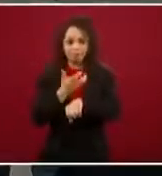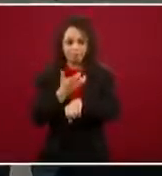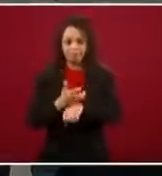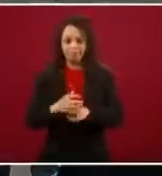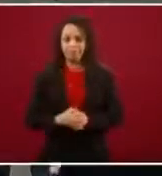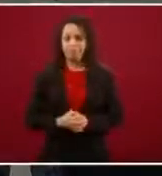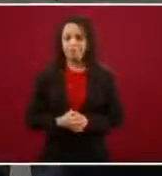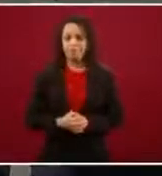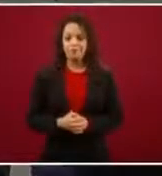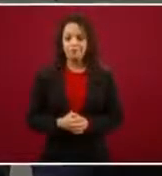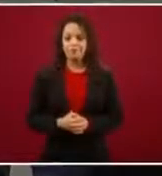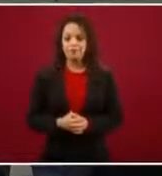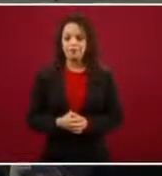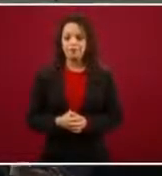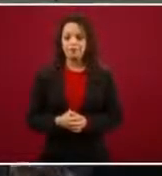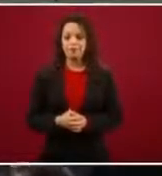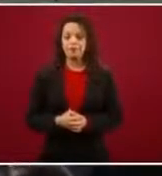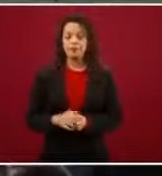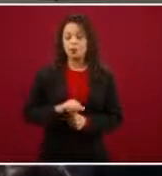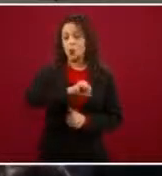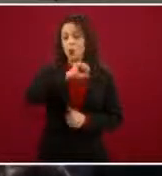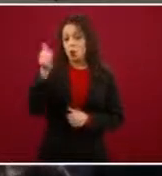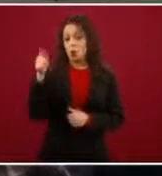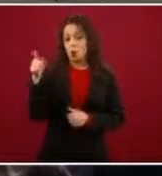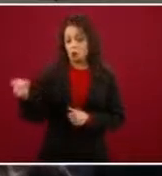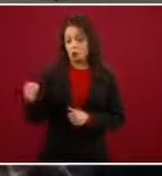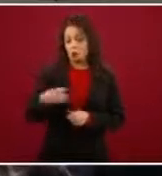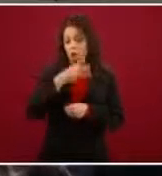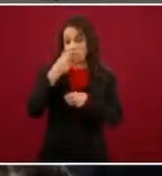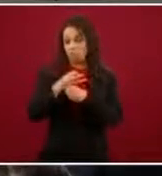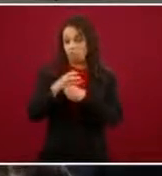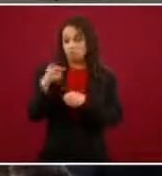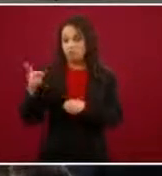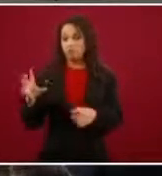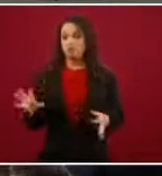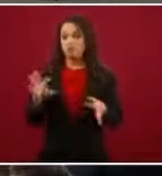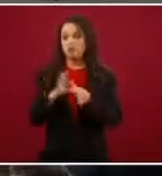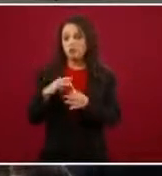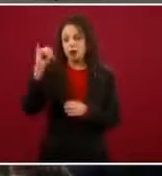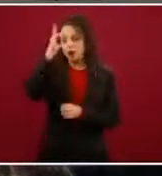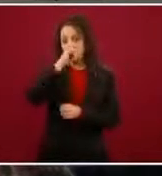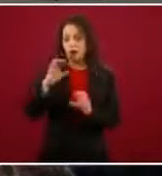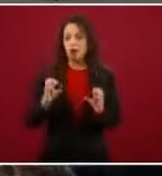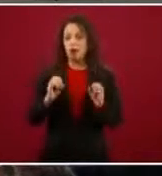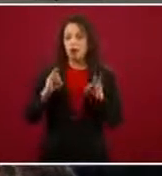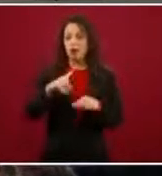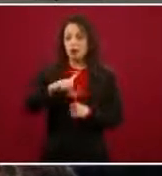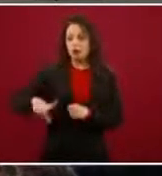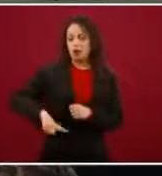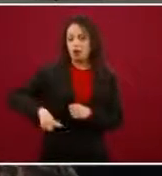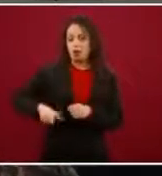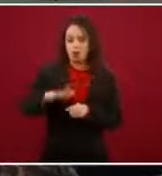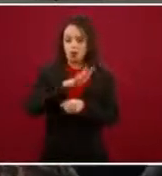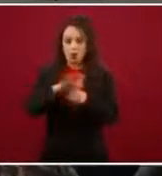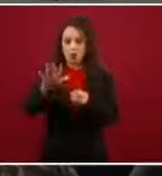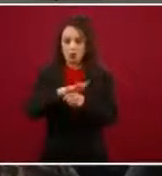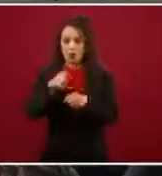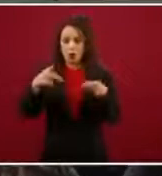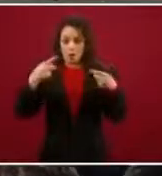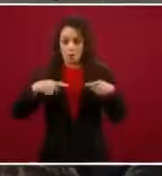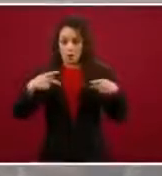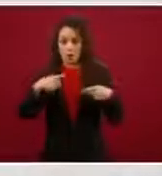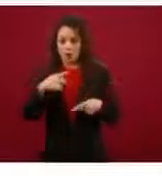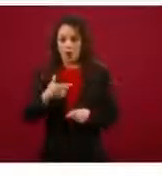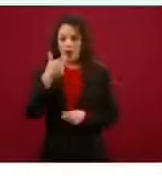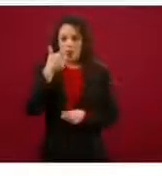Adelante. Este es un tercer caso vinculado con el jefe de la oficina de un gobierno local. Esta persona recibe